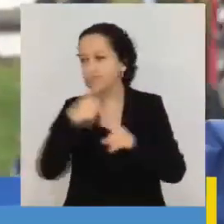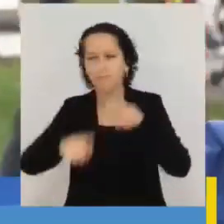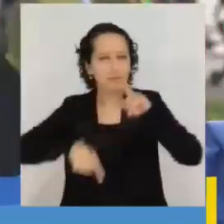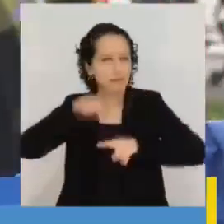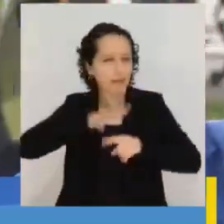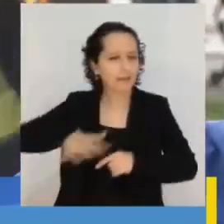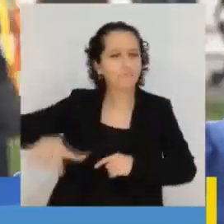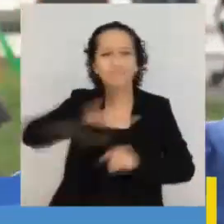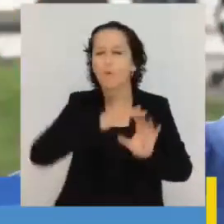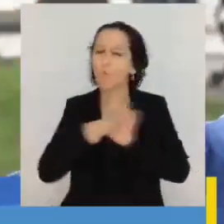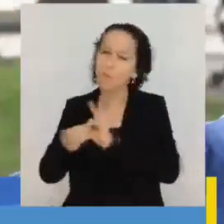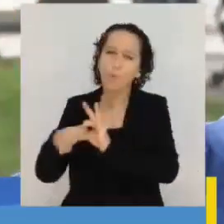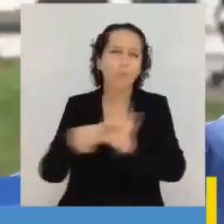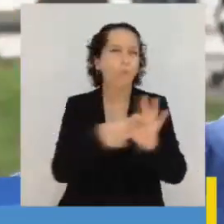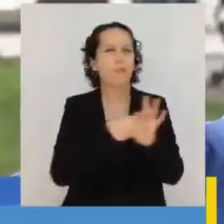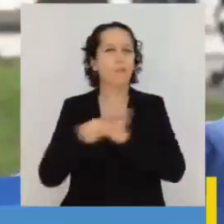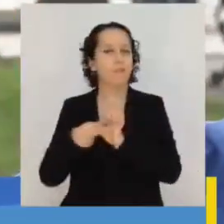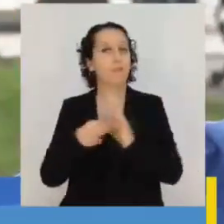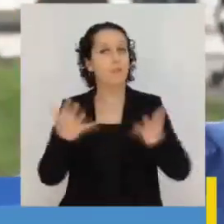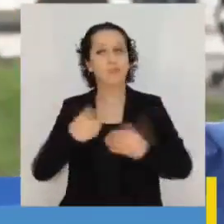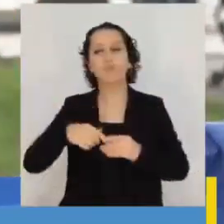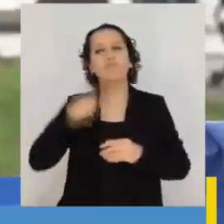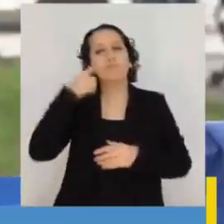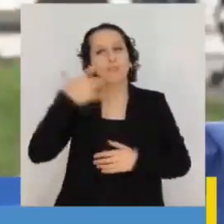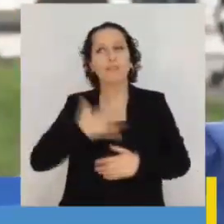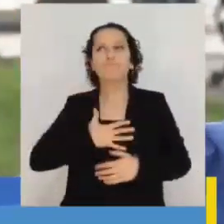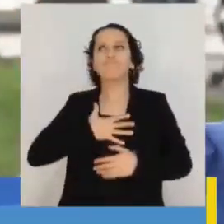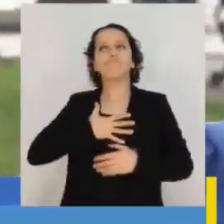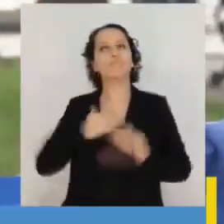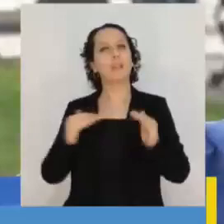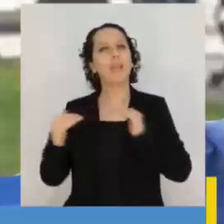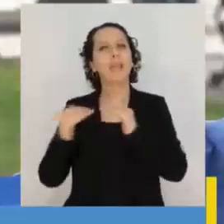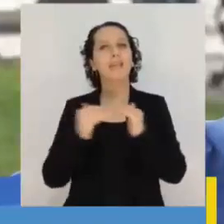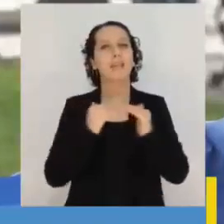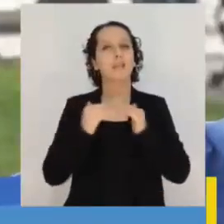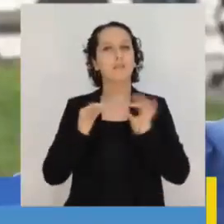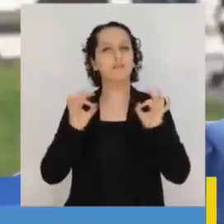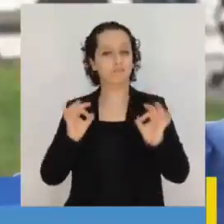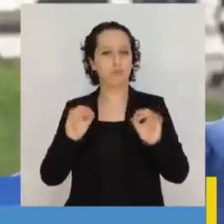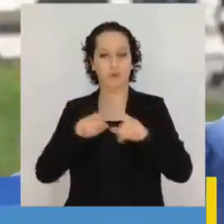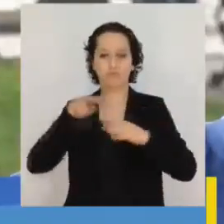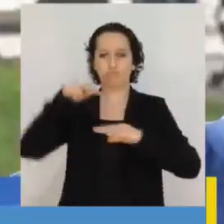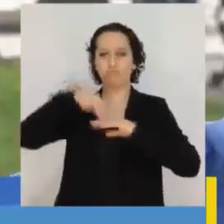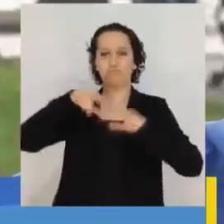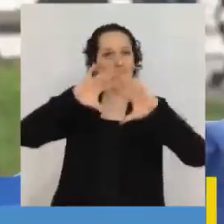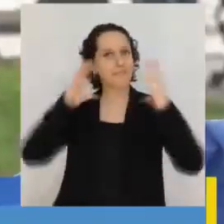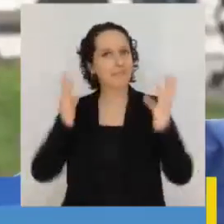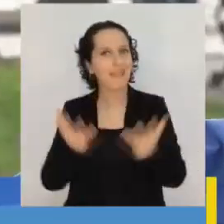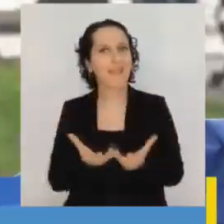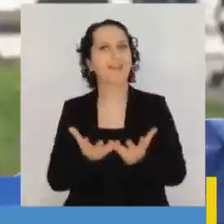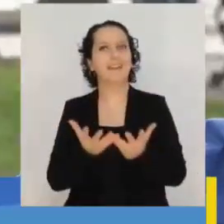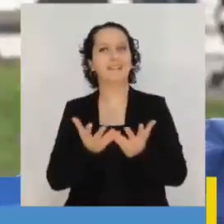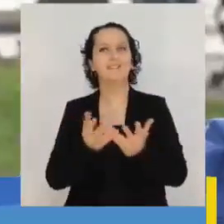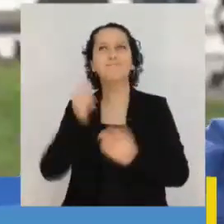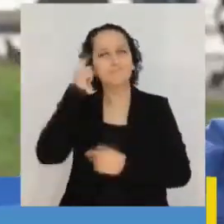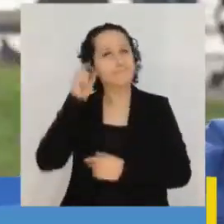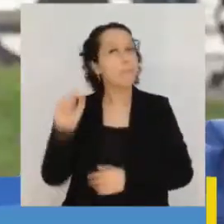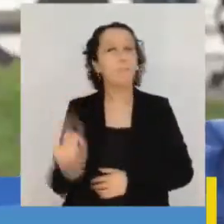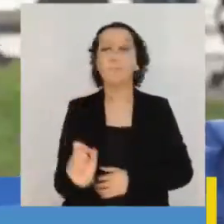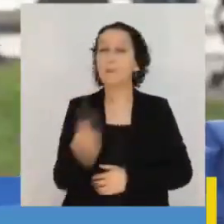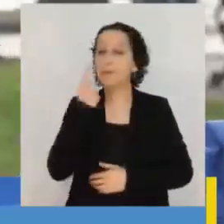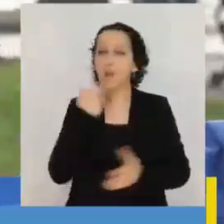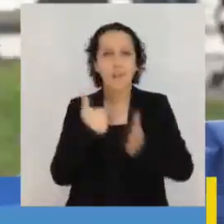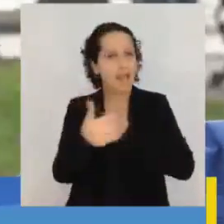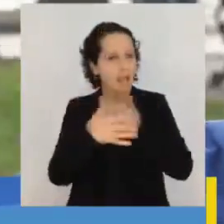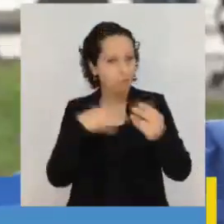de vital importancia para nosotros para mantenerlo en equilibrio sobre la tierra. Esa es nuestra cosmovisión. Siempre la naturaleza juega el